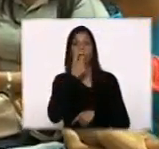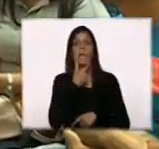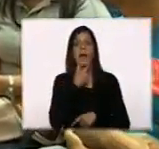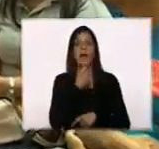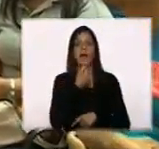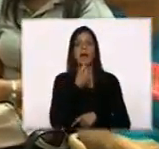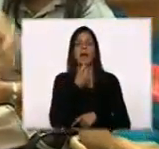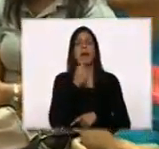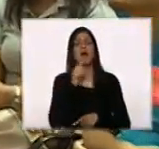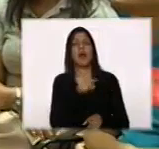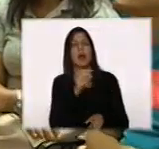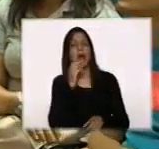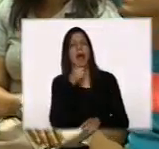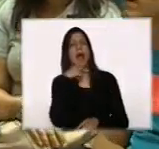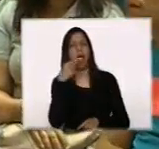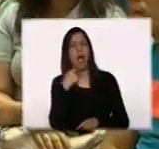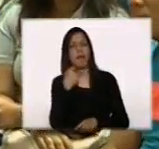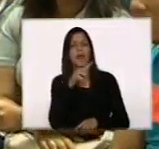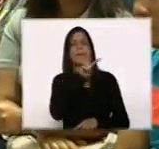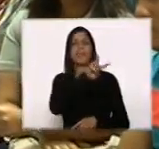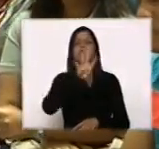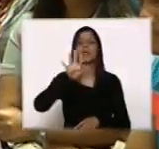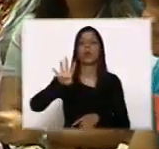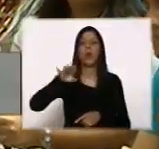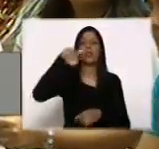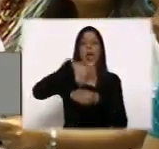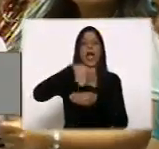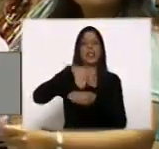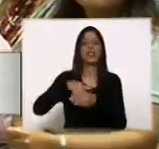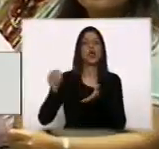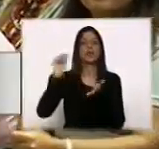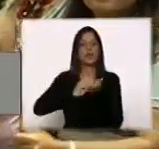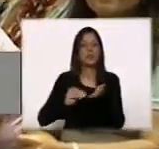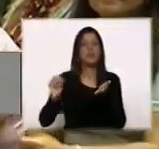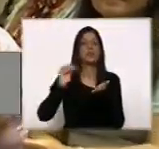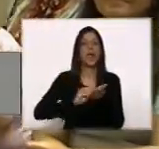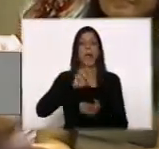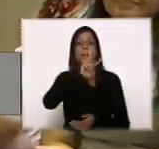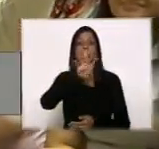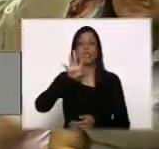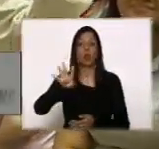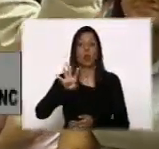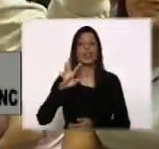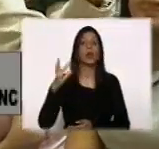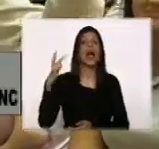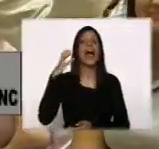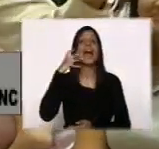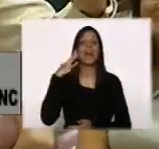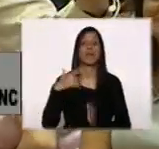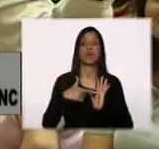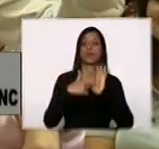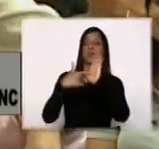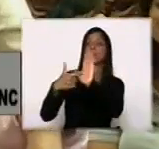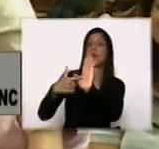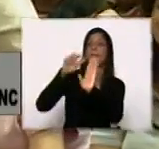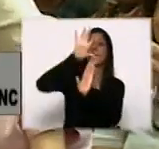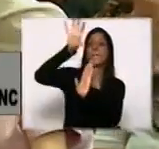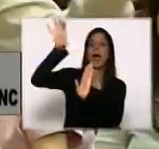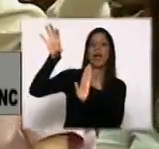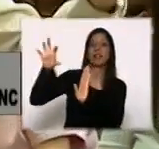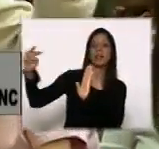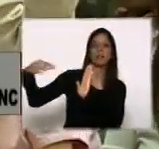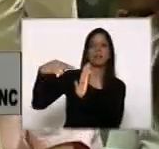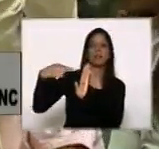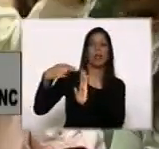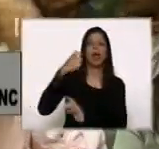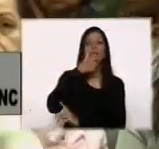nosotros? 24 procesos electorales hemos vivido, 24 ejemplos para el mundo, momentos en